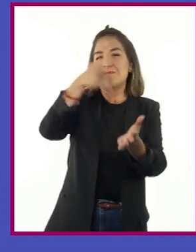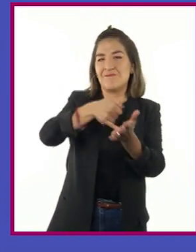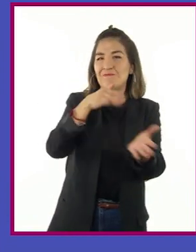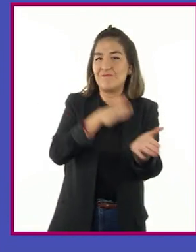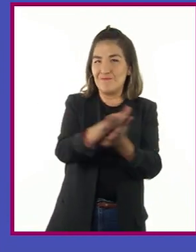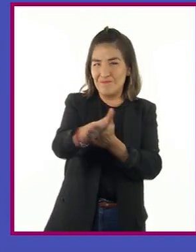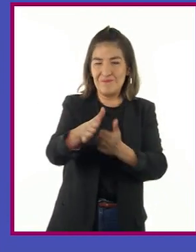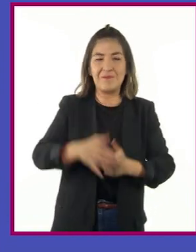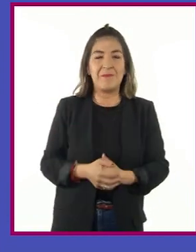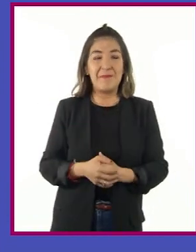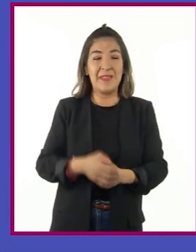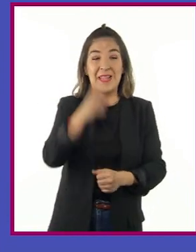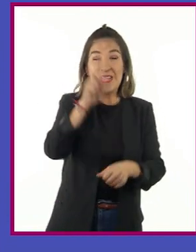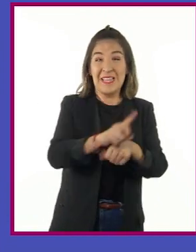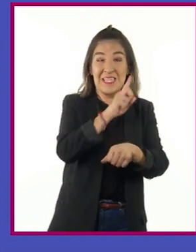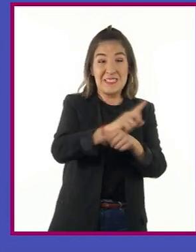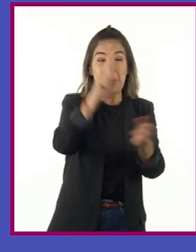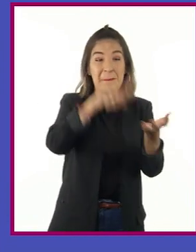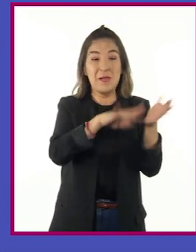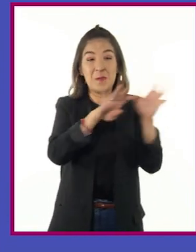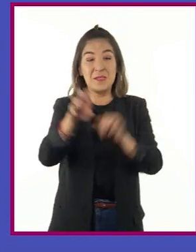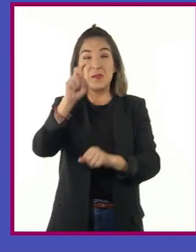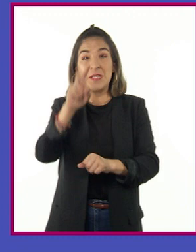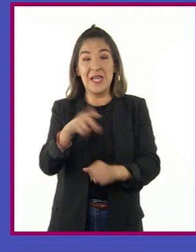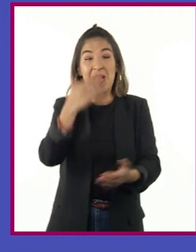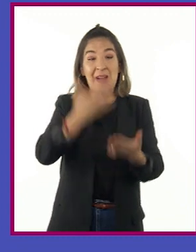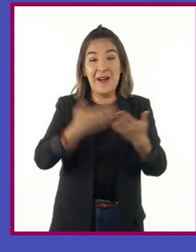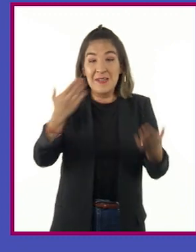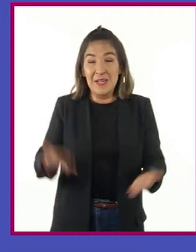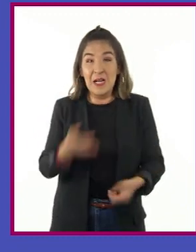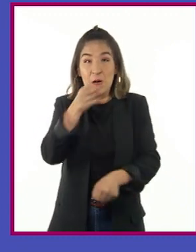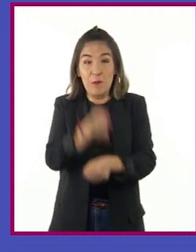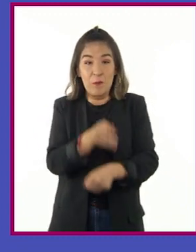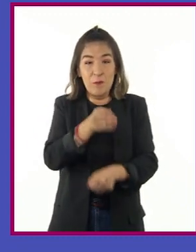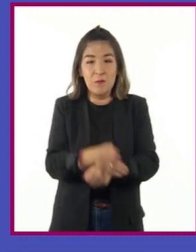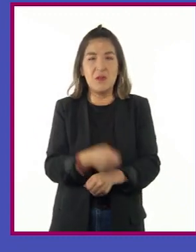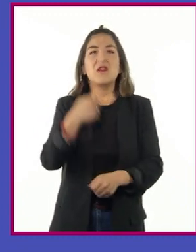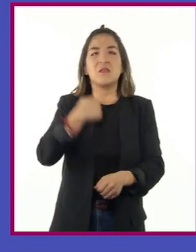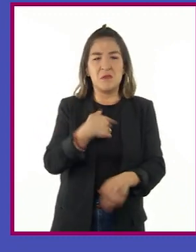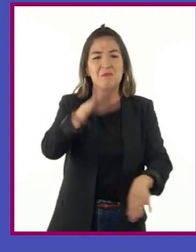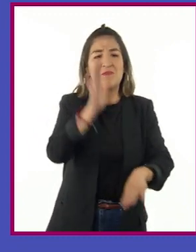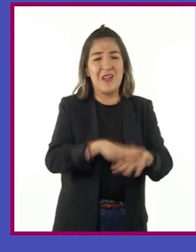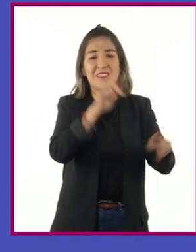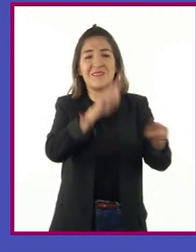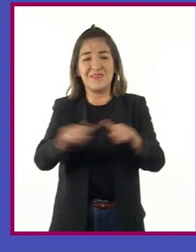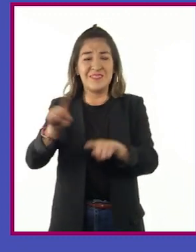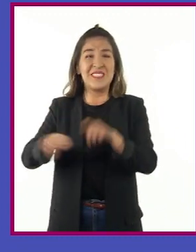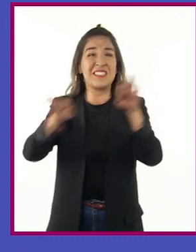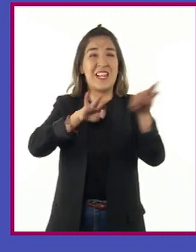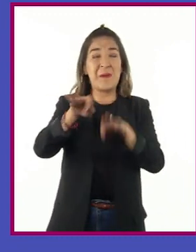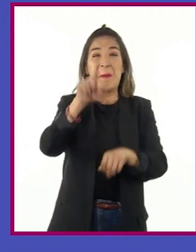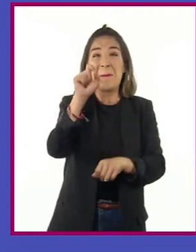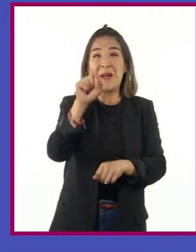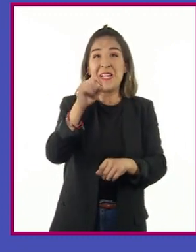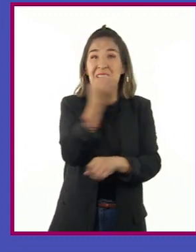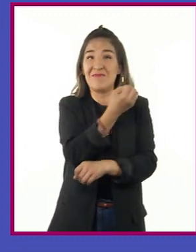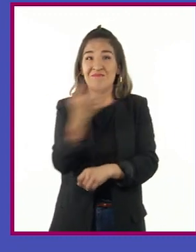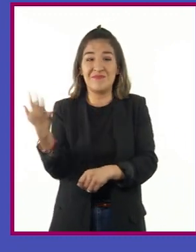Desde 1930 hasta la fecha, he desempeñado más de 20 oficios y empleos